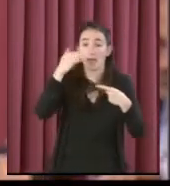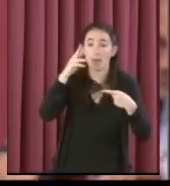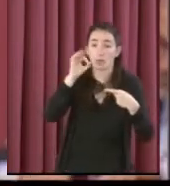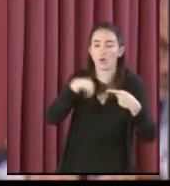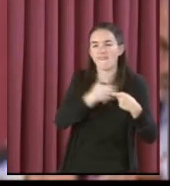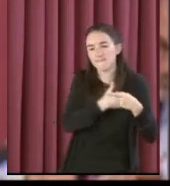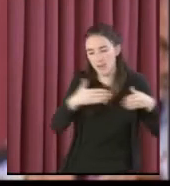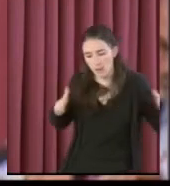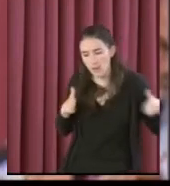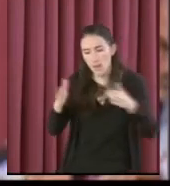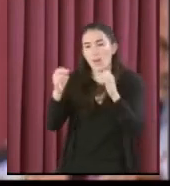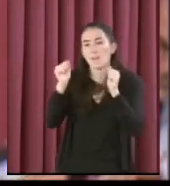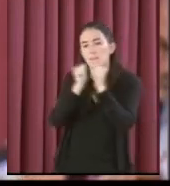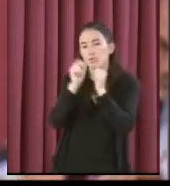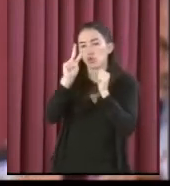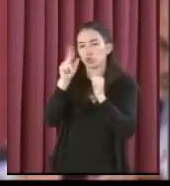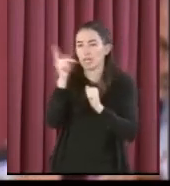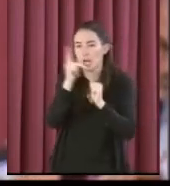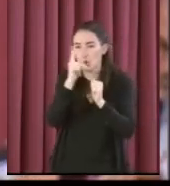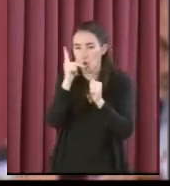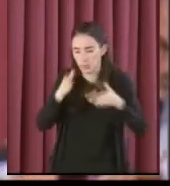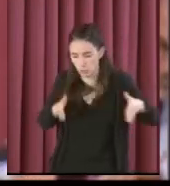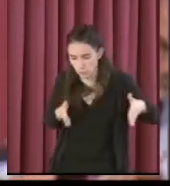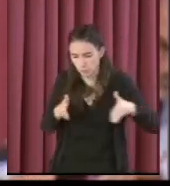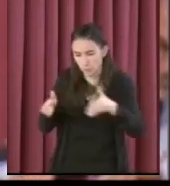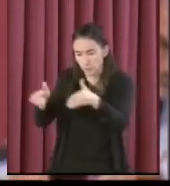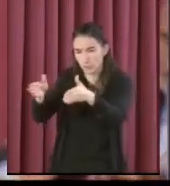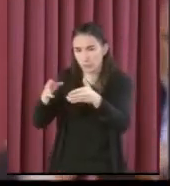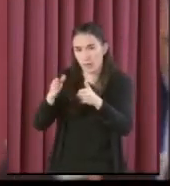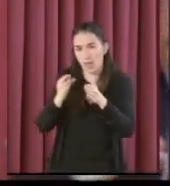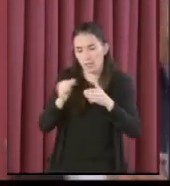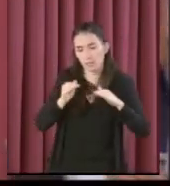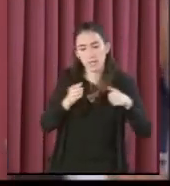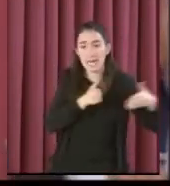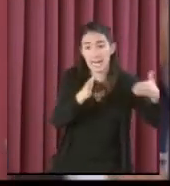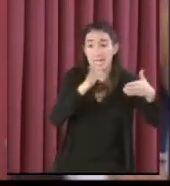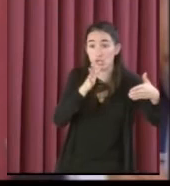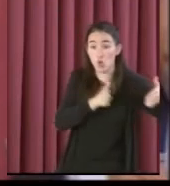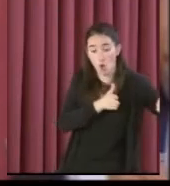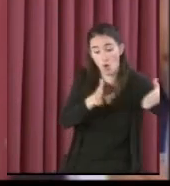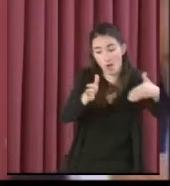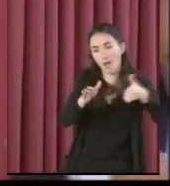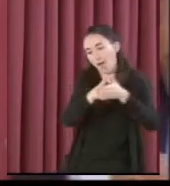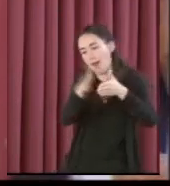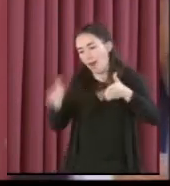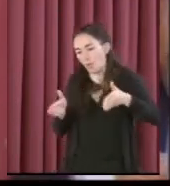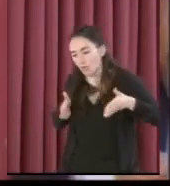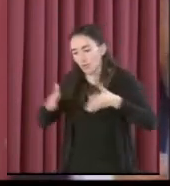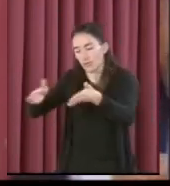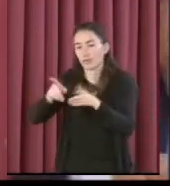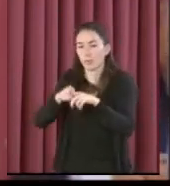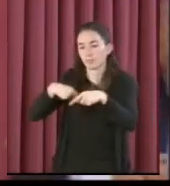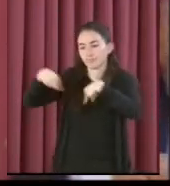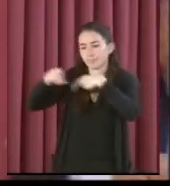ribera de 22 kilómetros de longitud que discurrirá paralelo al río y que se convertirá sin duda en un